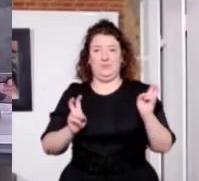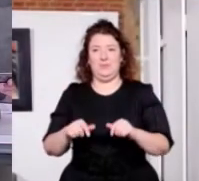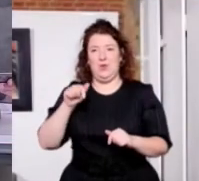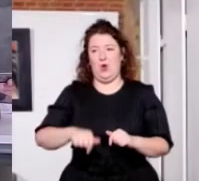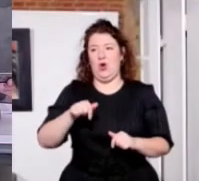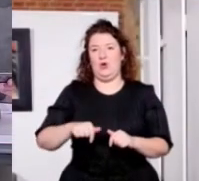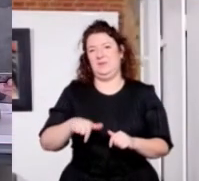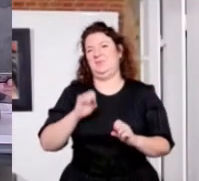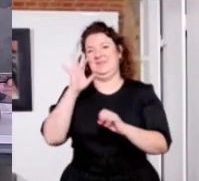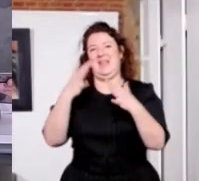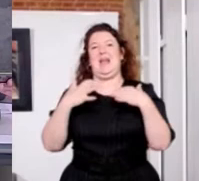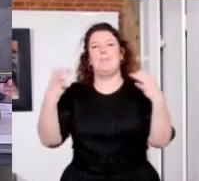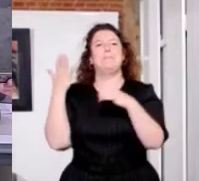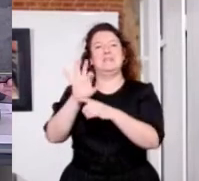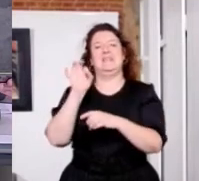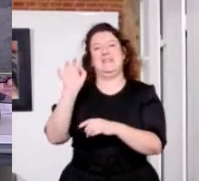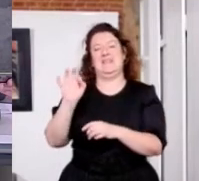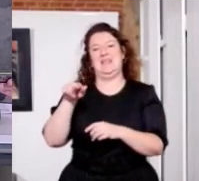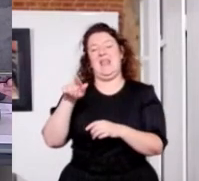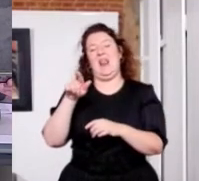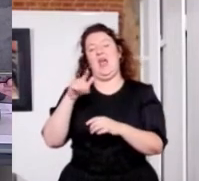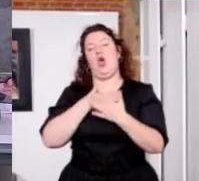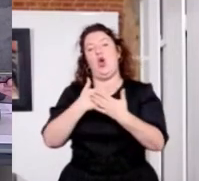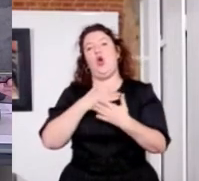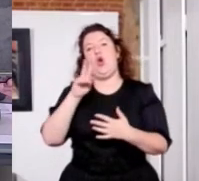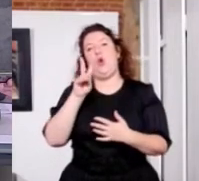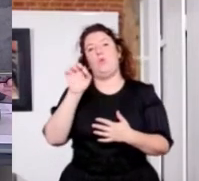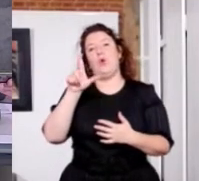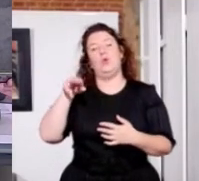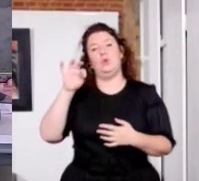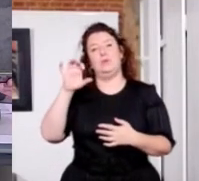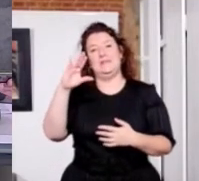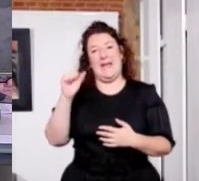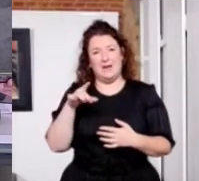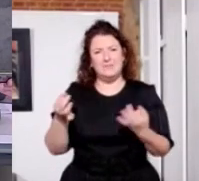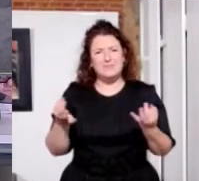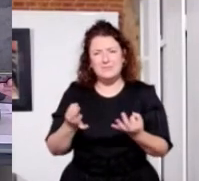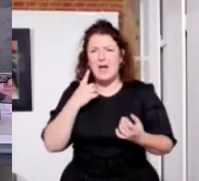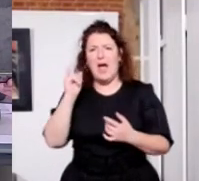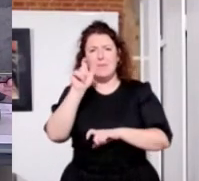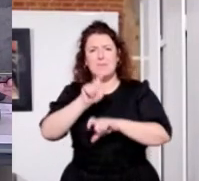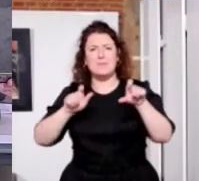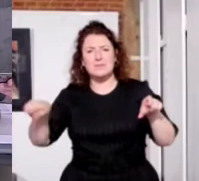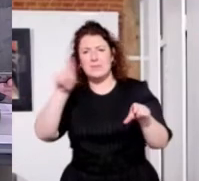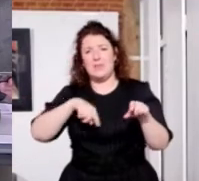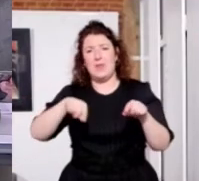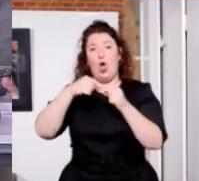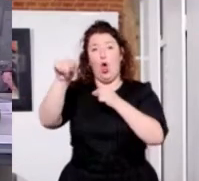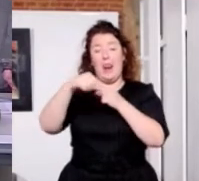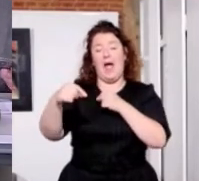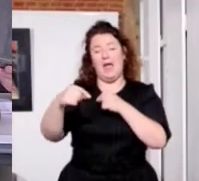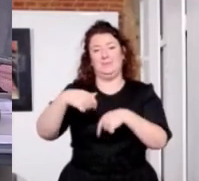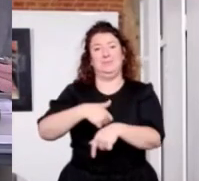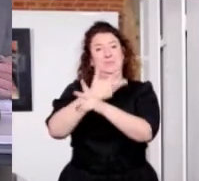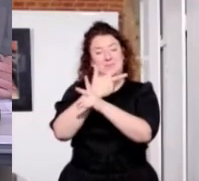hoy en este acto de presentación de la Volunteca. Hay muchas personas que estáis online y que de